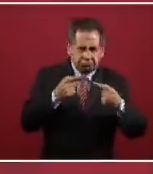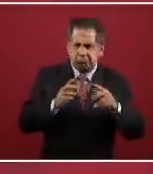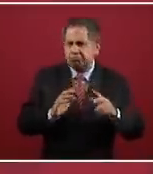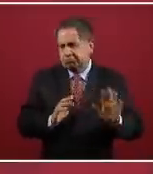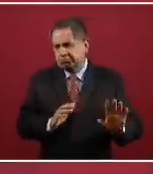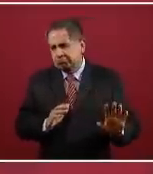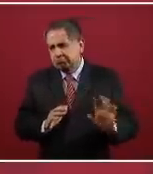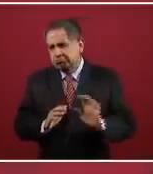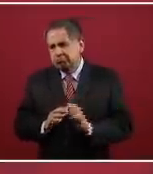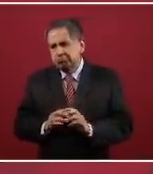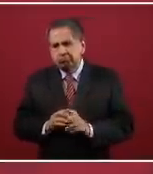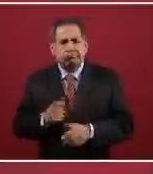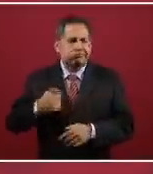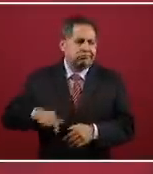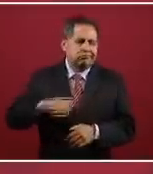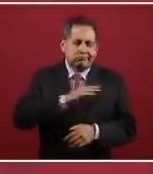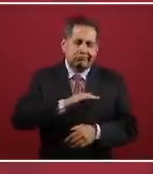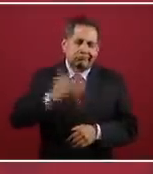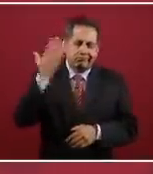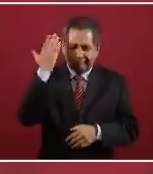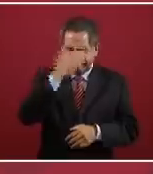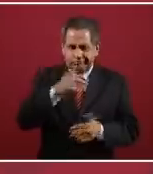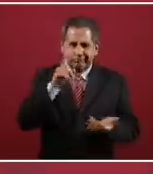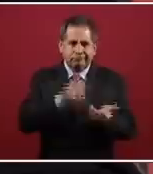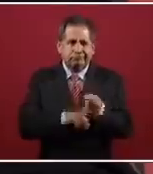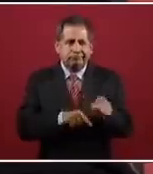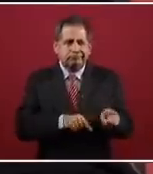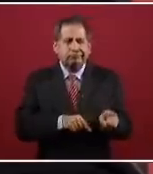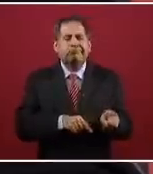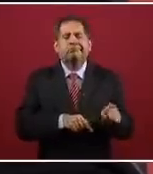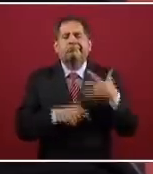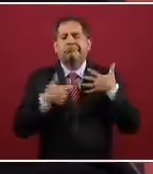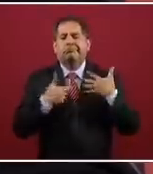porque pues ya sabemos de qué lado están.